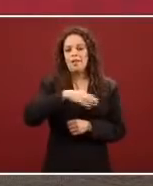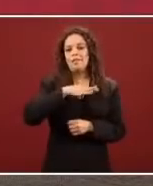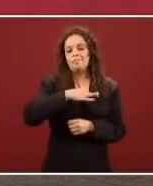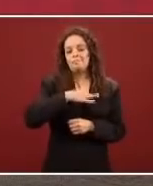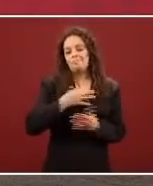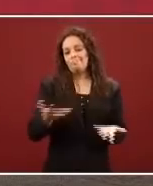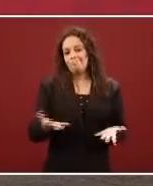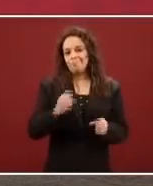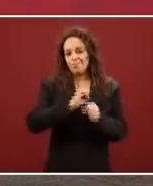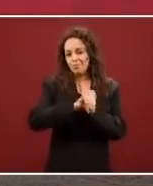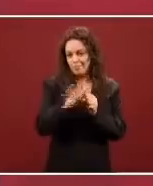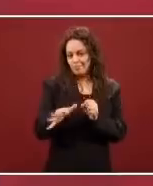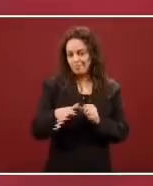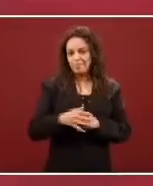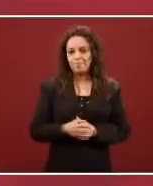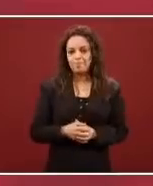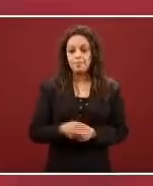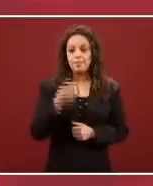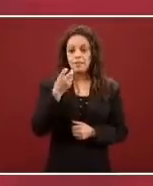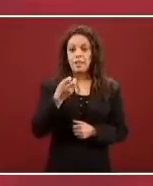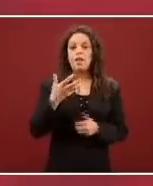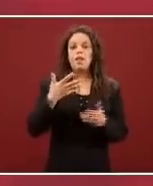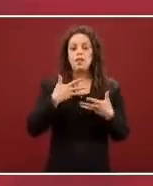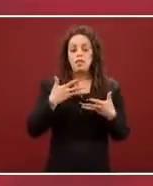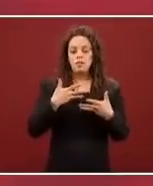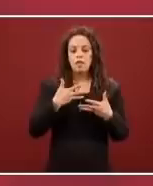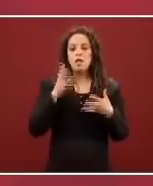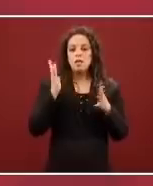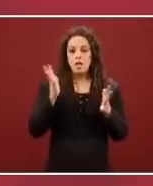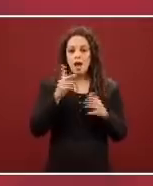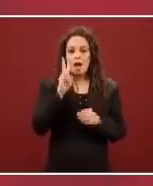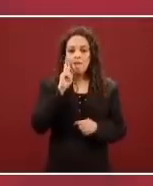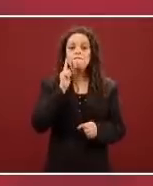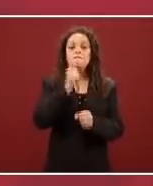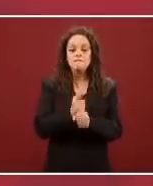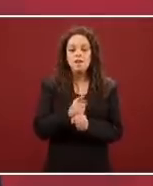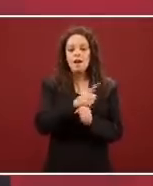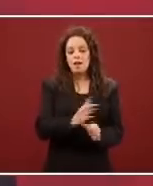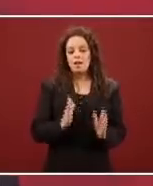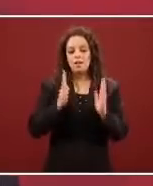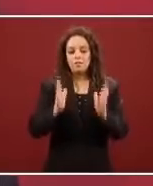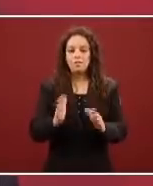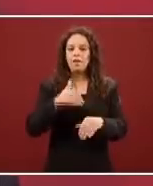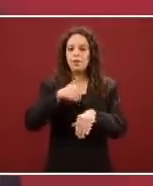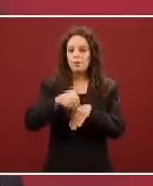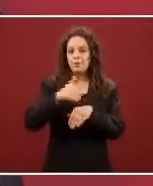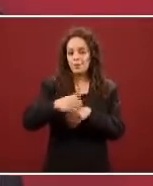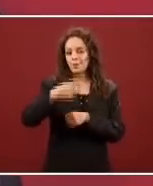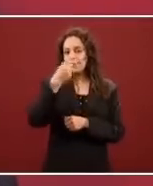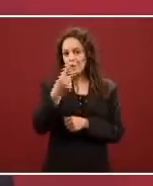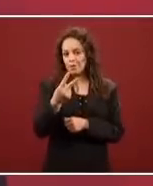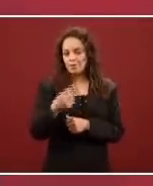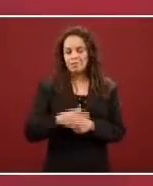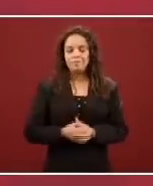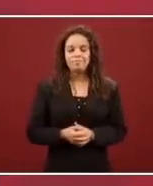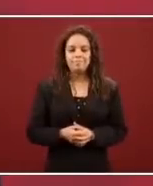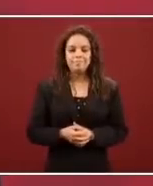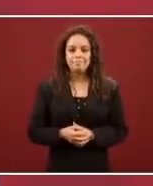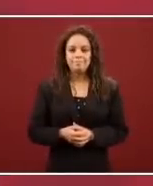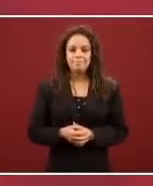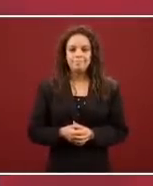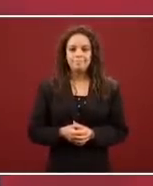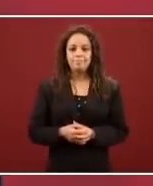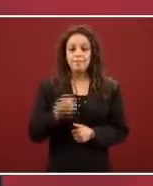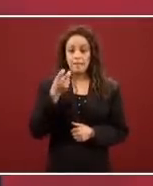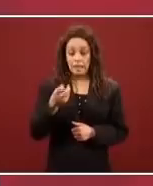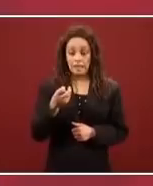precisamente lo que estaría marcando un inicio del escenario 2. Este inicio del escenario 2 todavía tiene una proyección de que